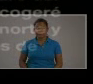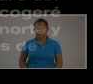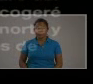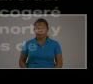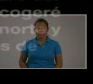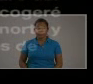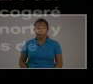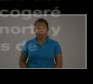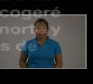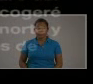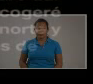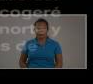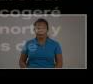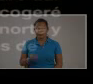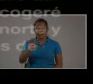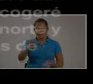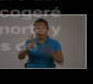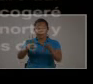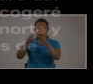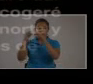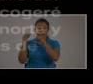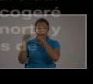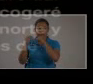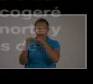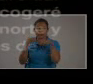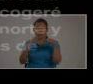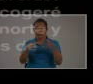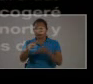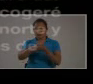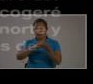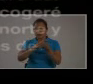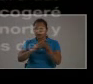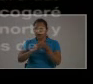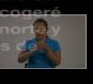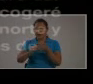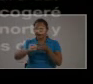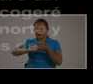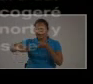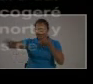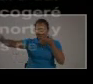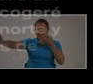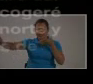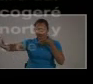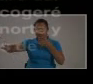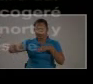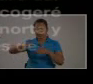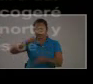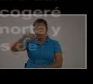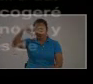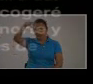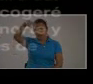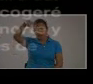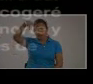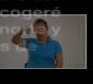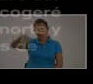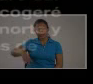te recogeré de las partes remotas del norte. Póngale atención a esto, por favor, las partes remotas del